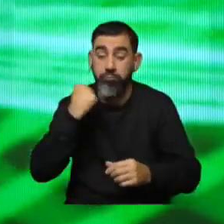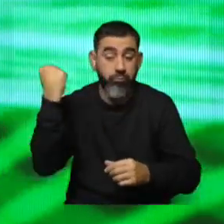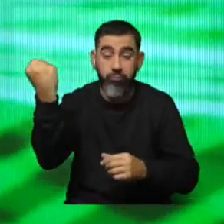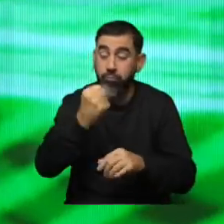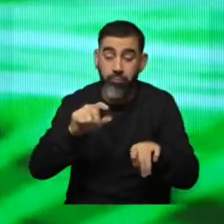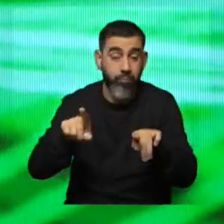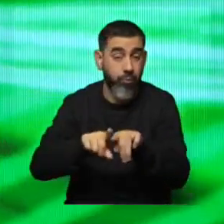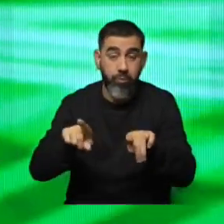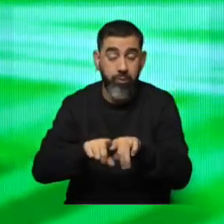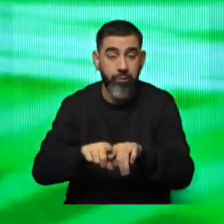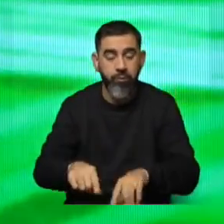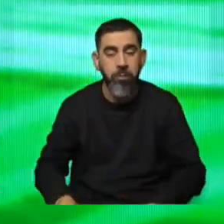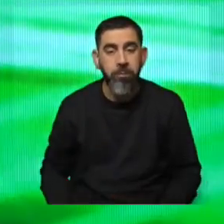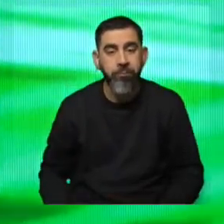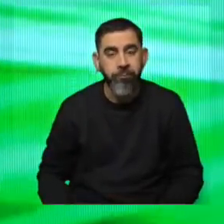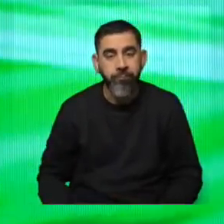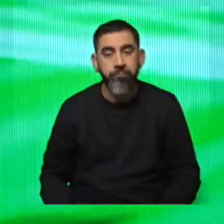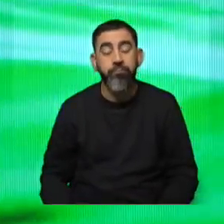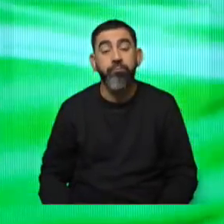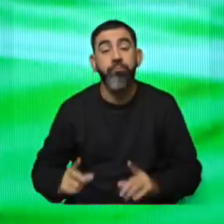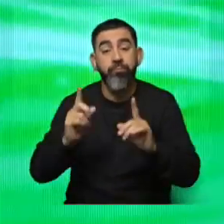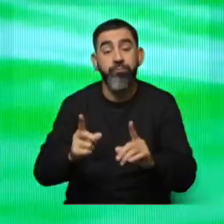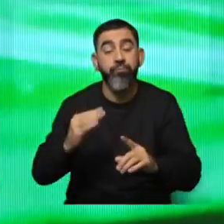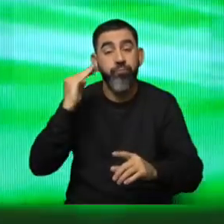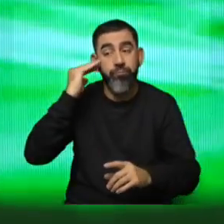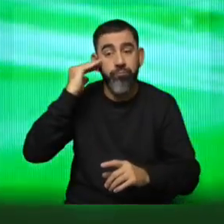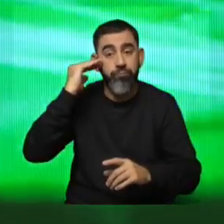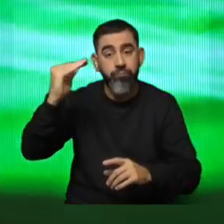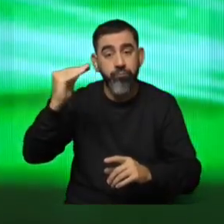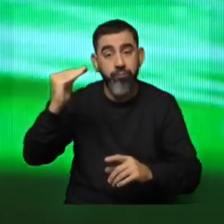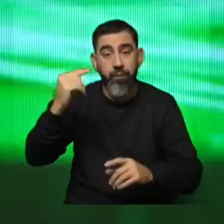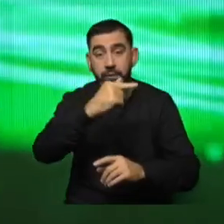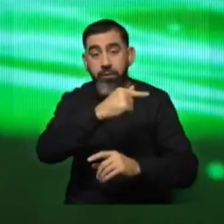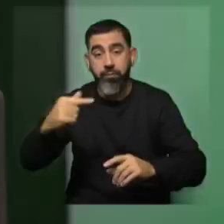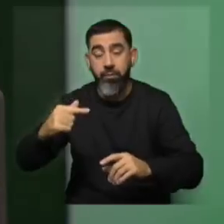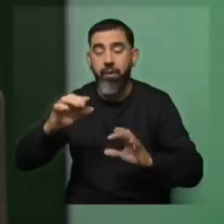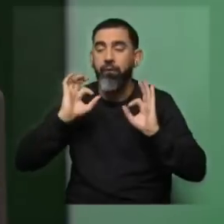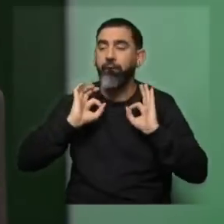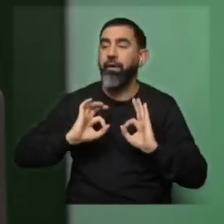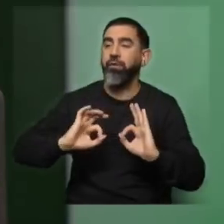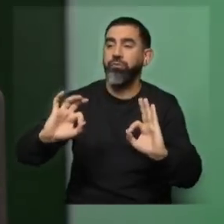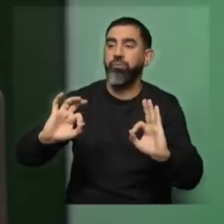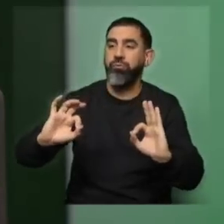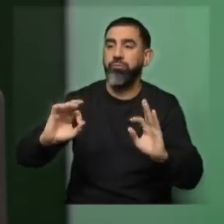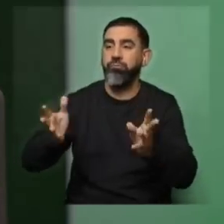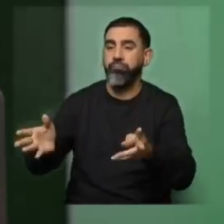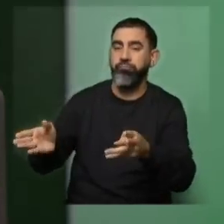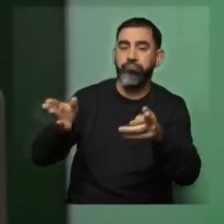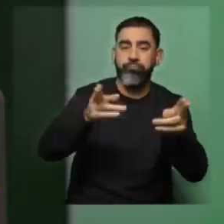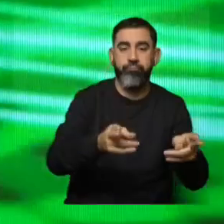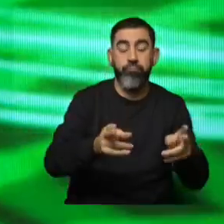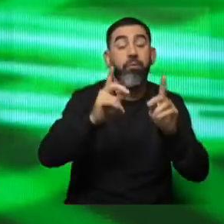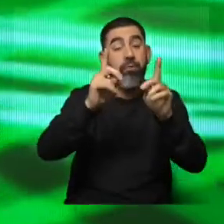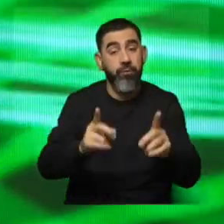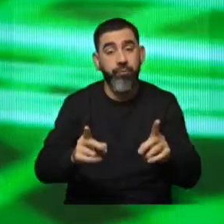eso para todos además pensar por ejemplo en los docentes que son las semanas que tenían para tomarse de vacaciones y los docentes también